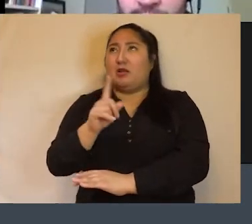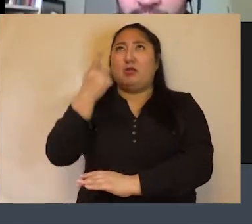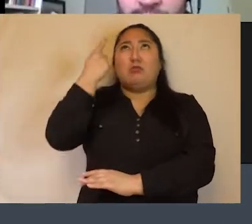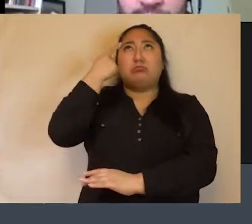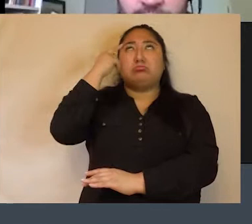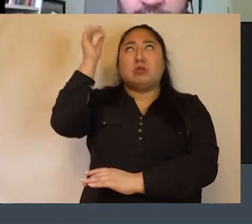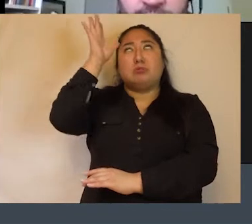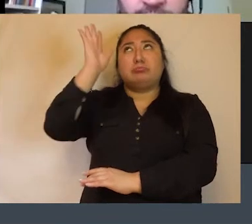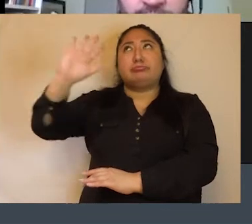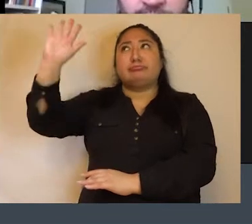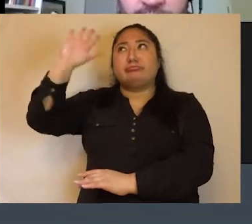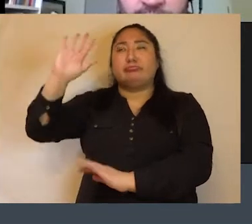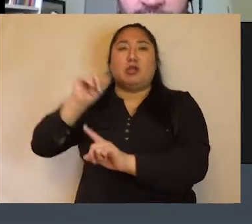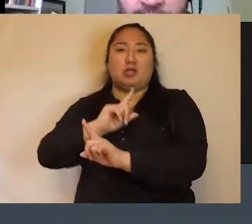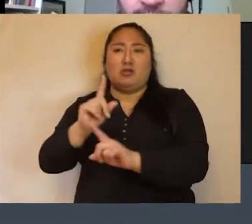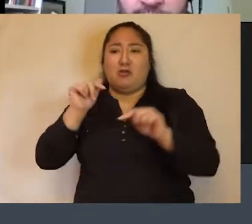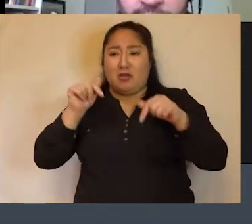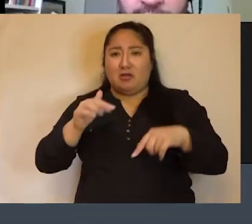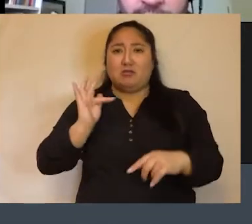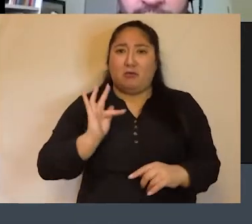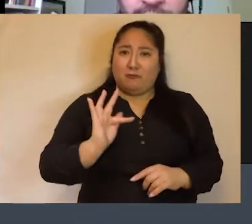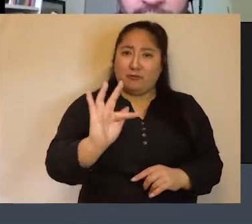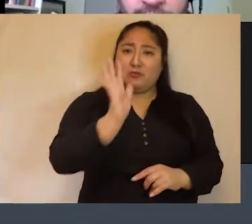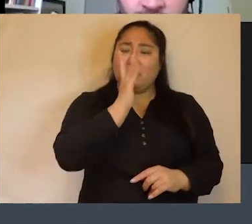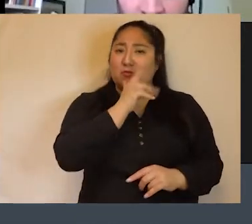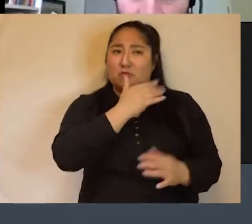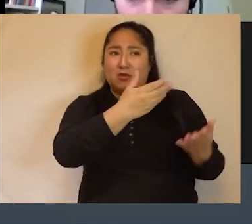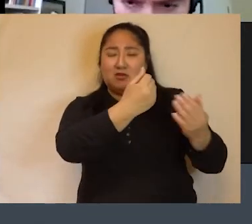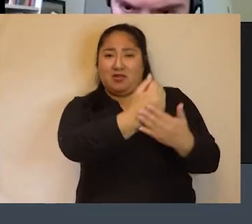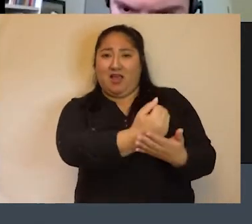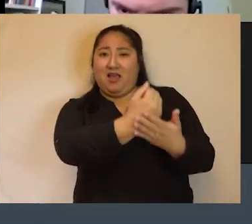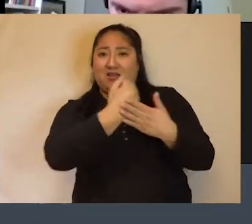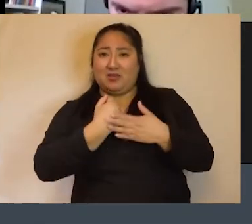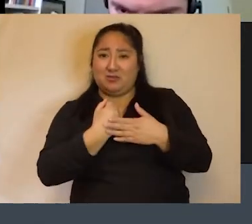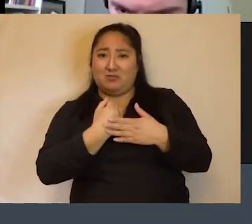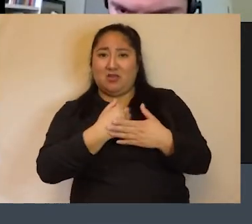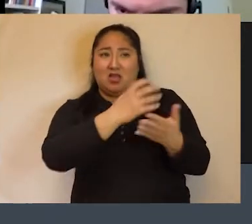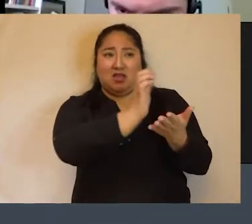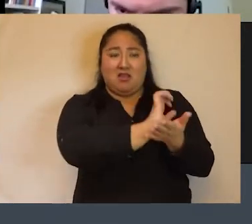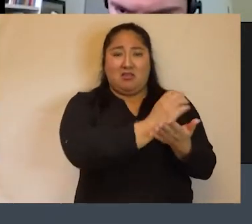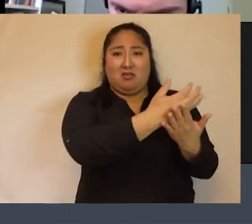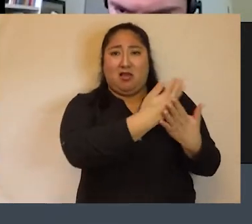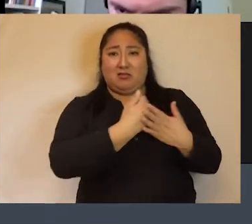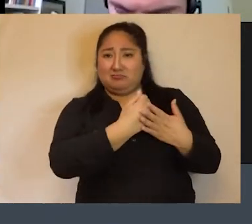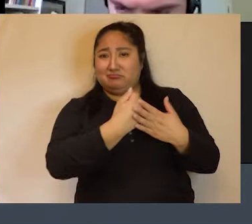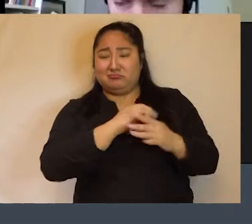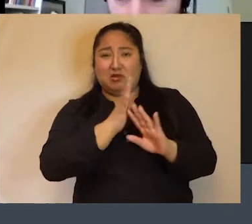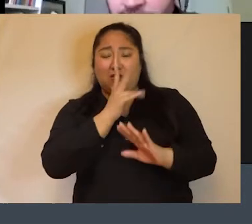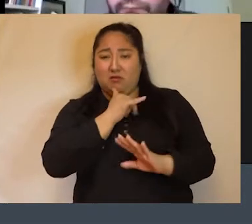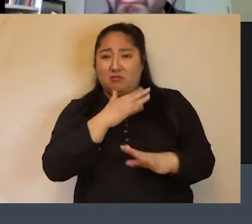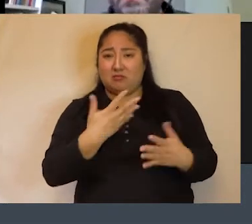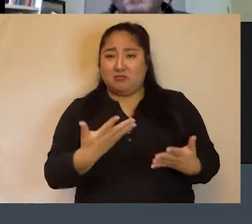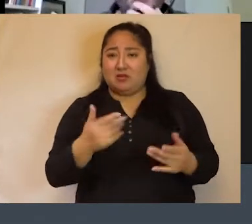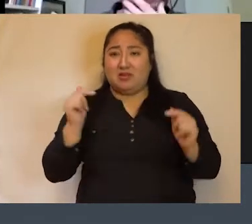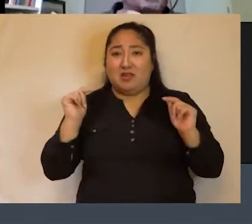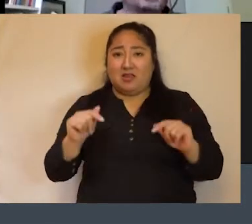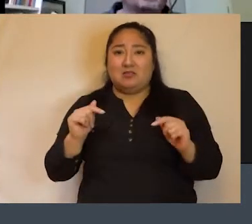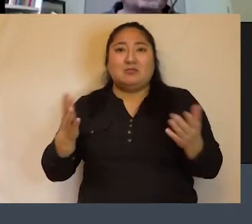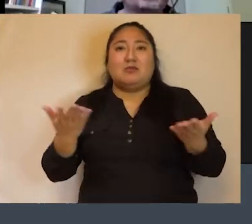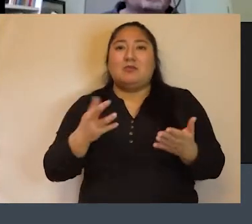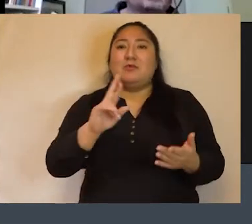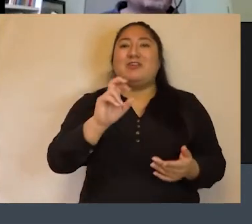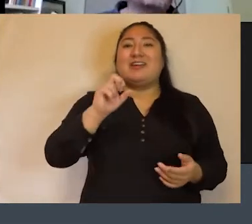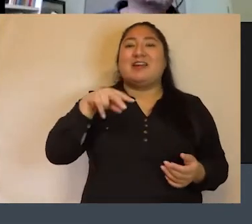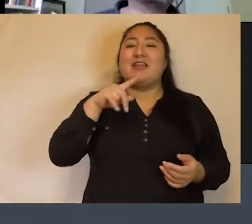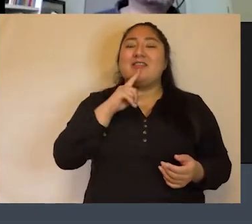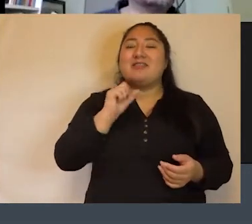mucha expectativa de que esto en el futuro, si es que no hay aportes adicionales de parte de los cotizantes, vaya a revertirse